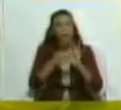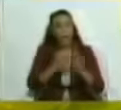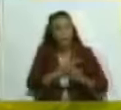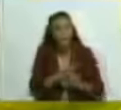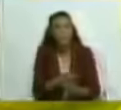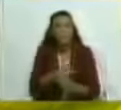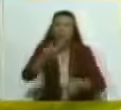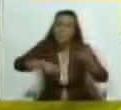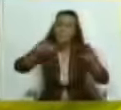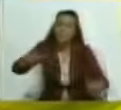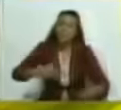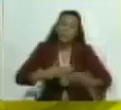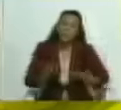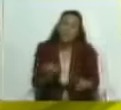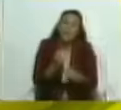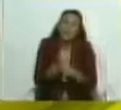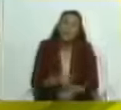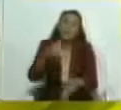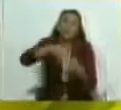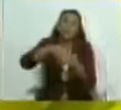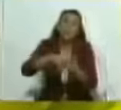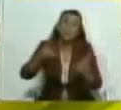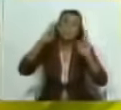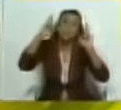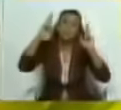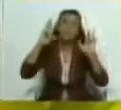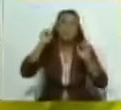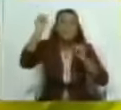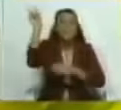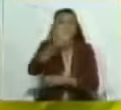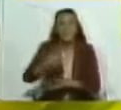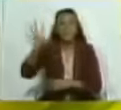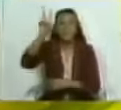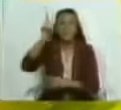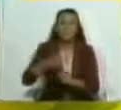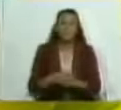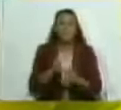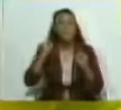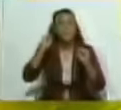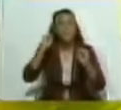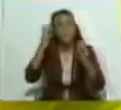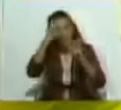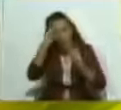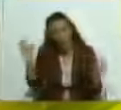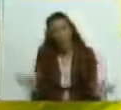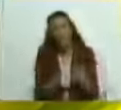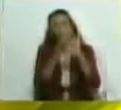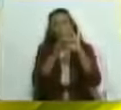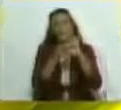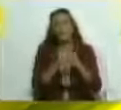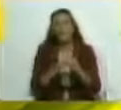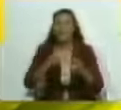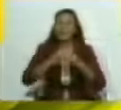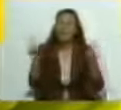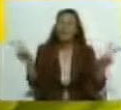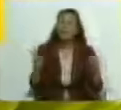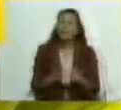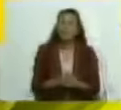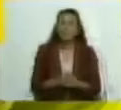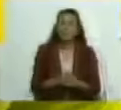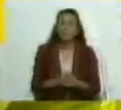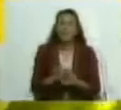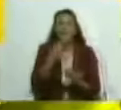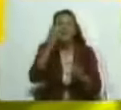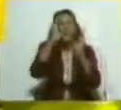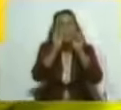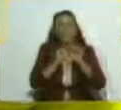voluntad del pueblo de Venezuela. ¡Que viva Venezuela! ¡Que viva la reconciliación! ¡Que viva la paz! ¡Que Dios